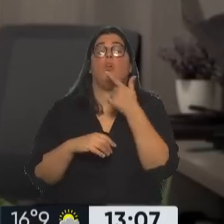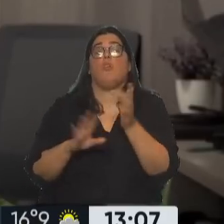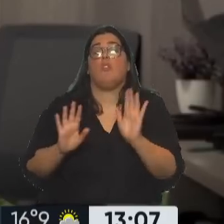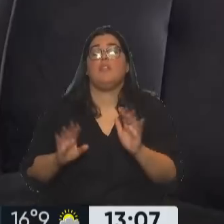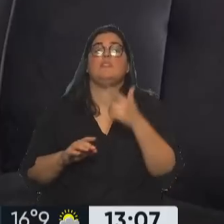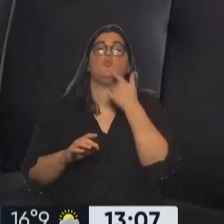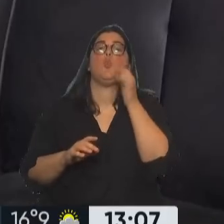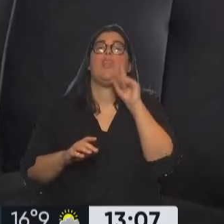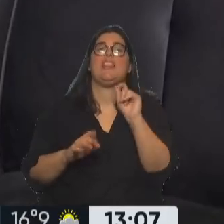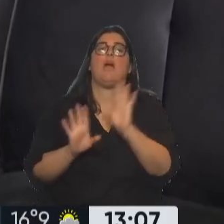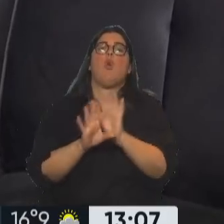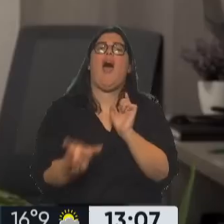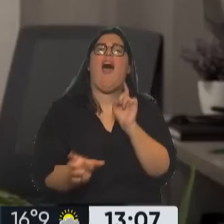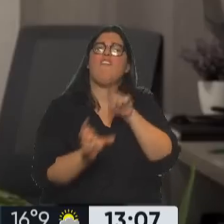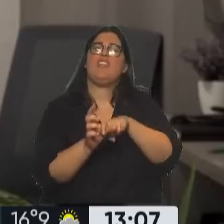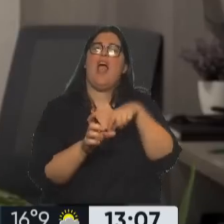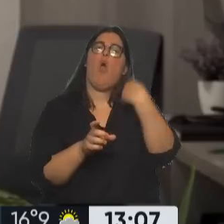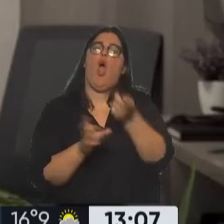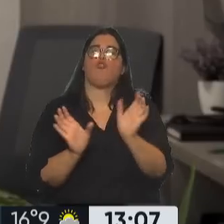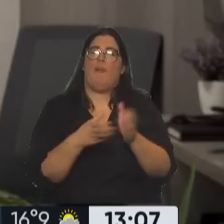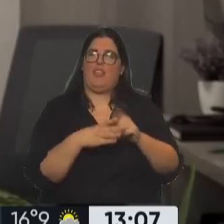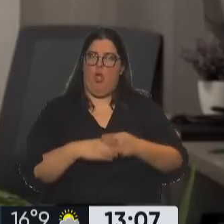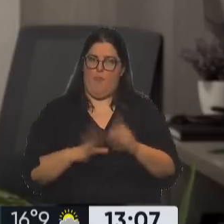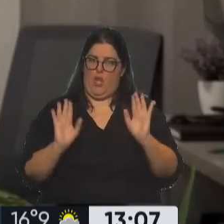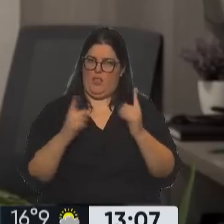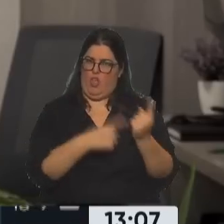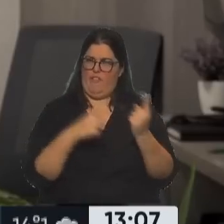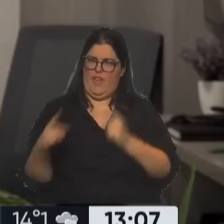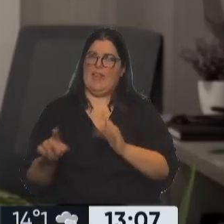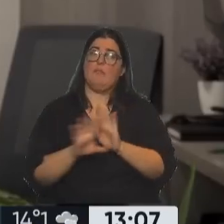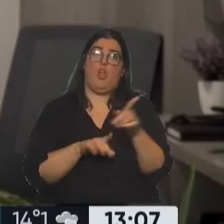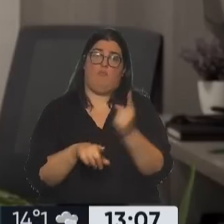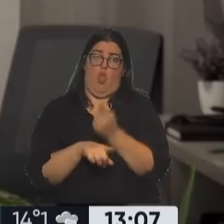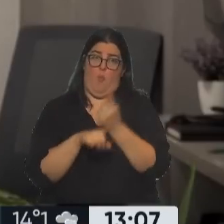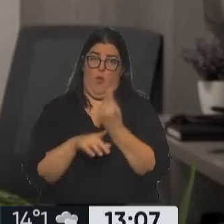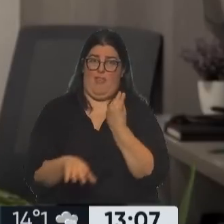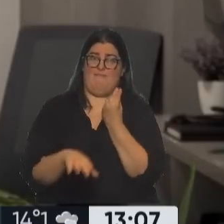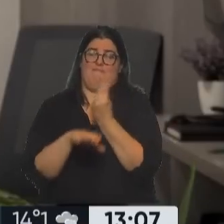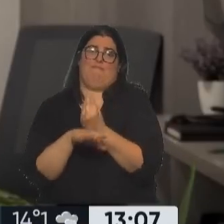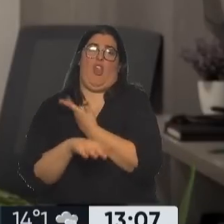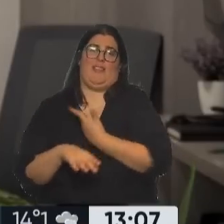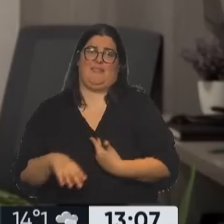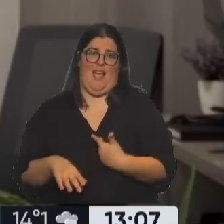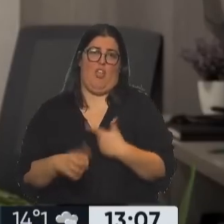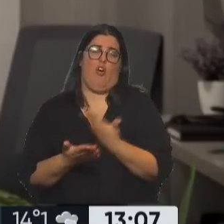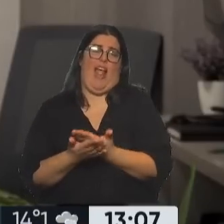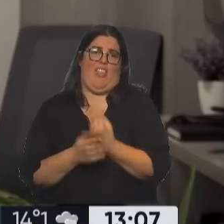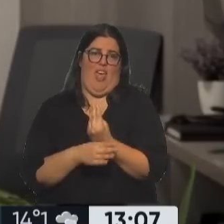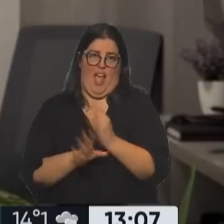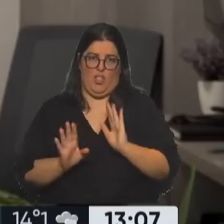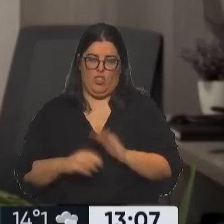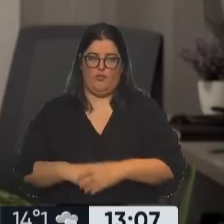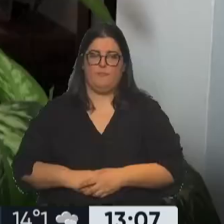político diferente al movimiento Construye, cuestión que le impediría postularse a la jefatura del Estado. Todo lo hecho habrá sido